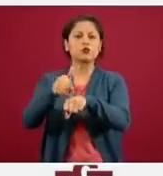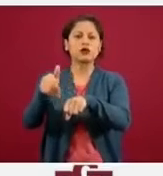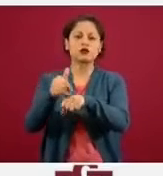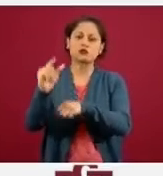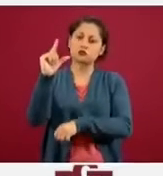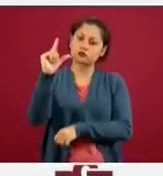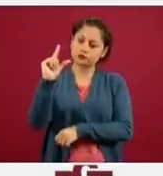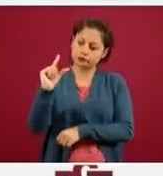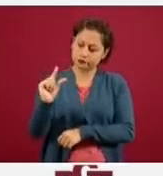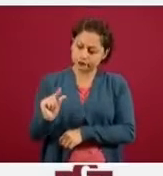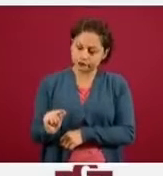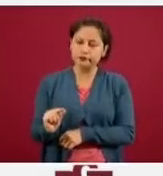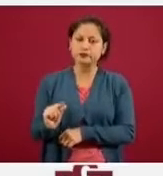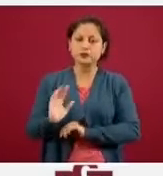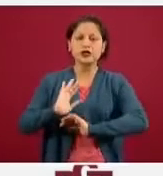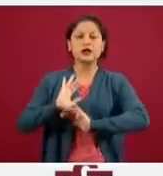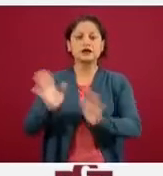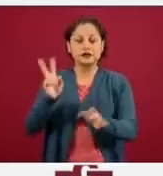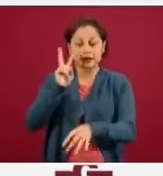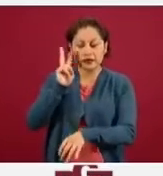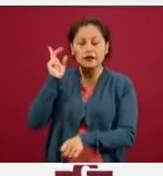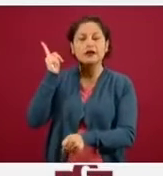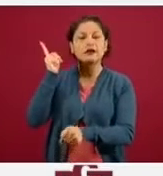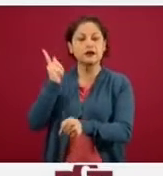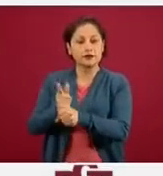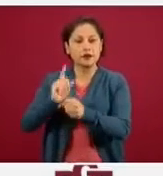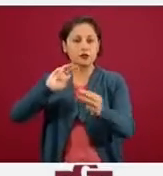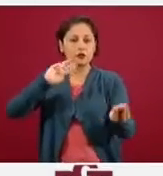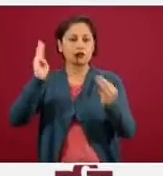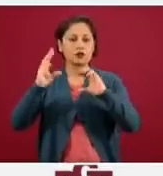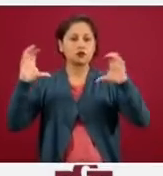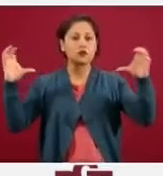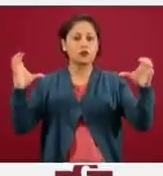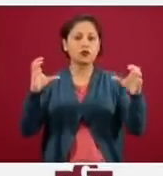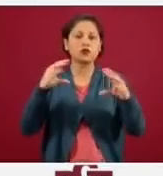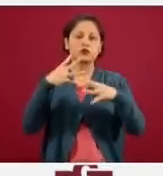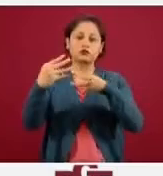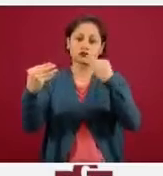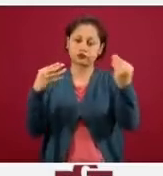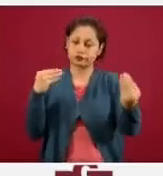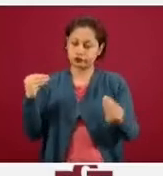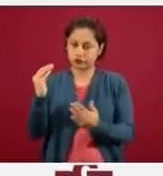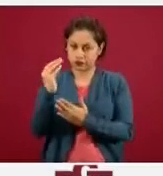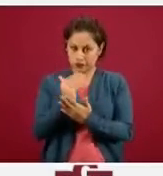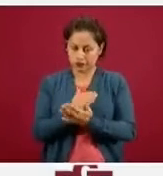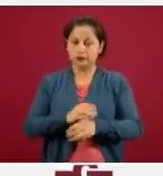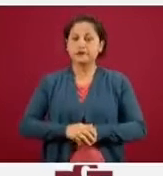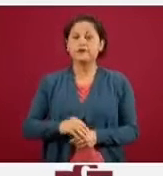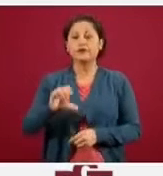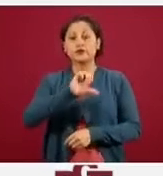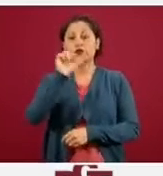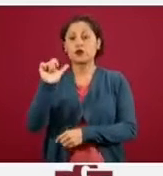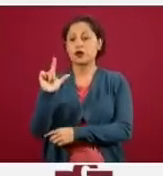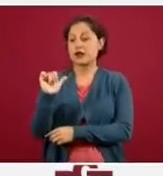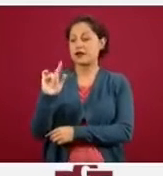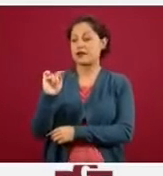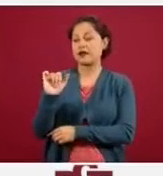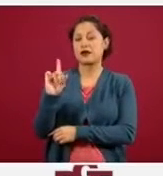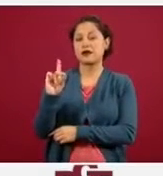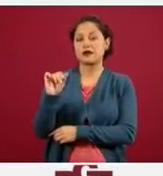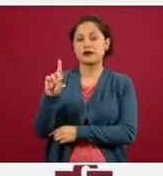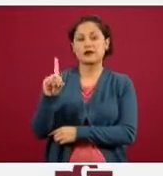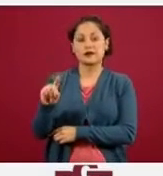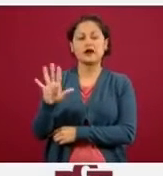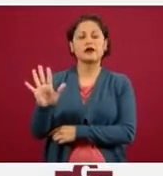también de cómo se está comportando la pandemia a nivel mundial. La tasa de letalidad se ha mantenido prácticamente estable en